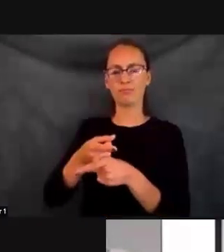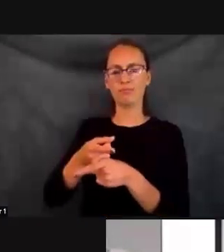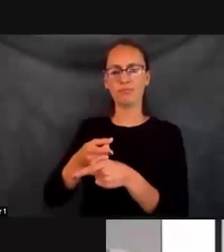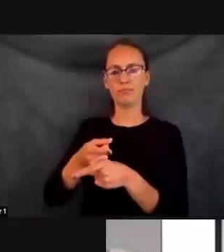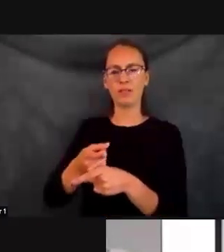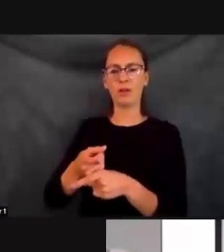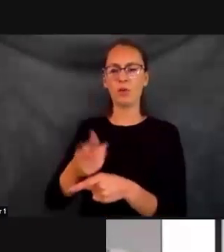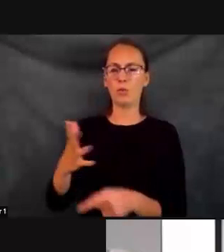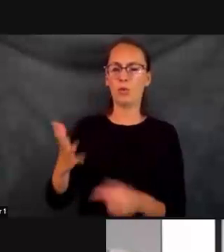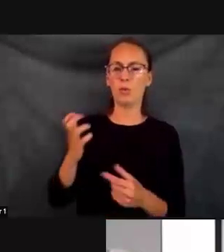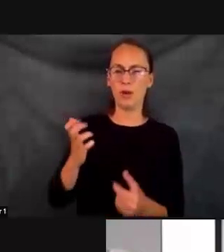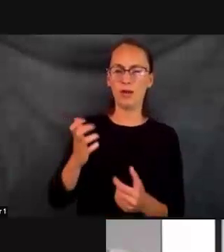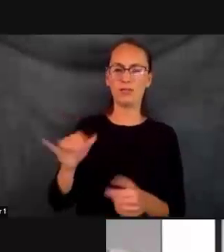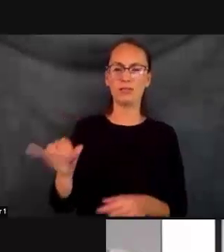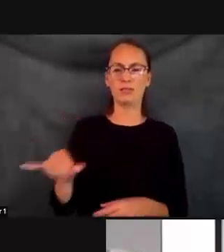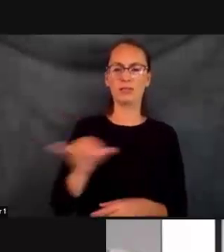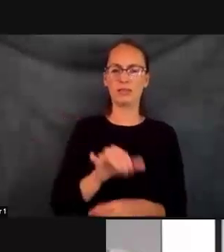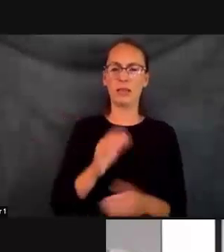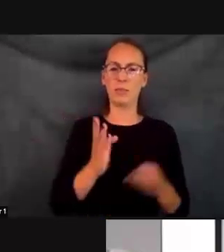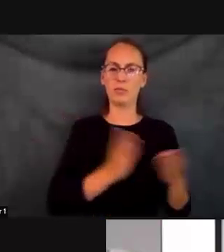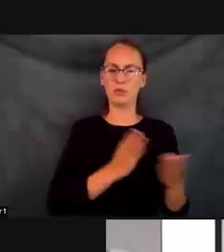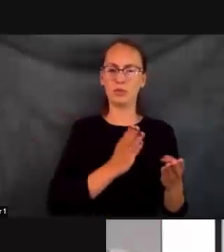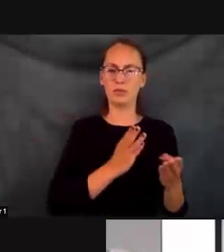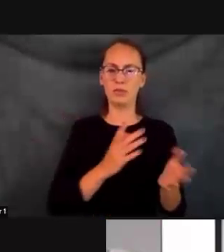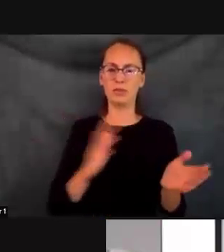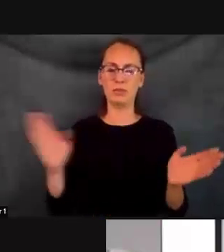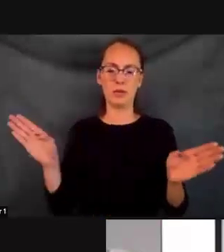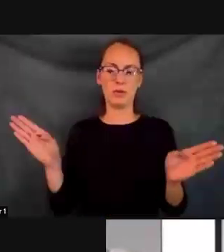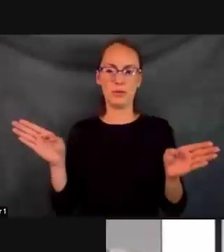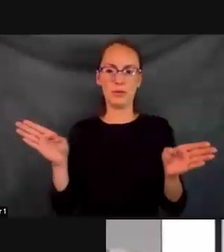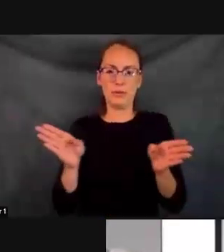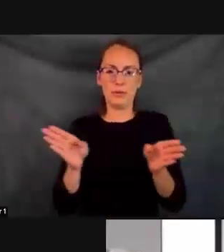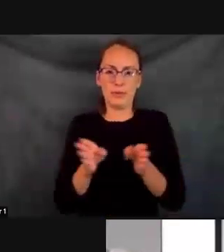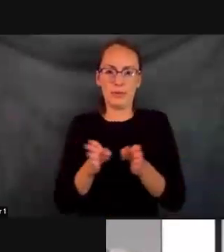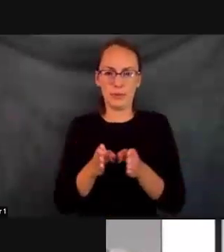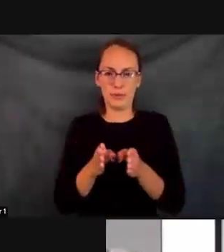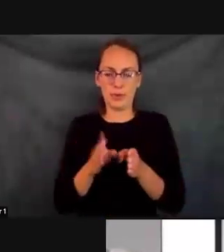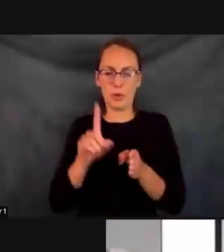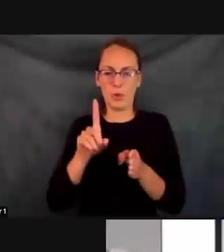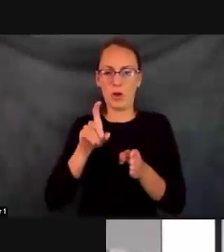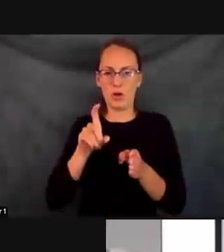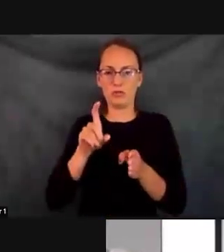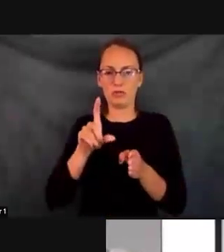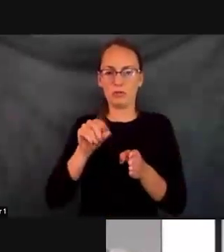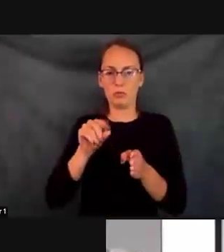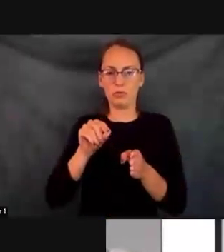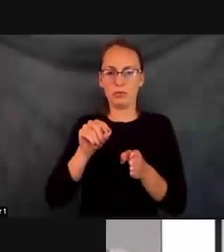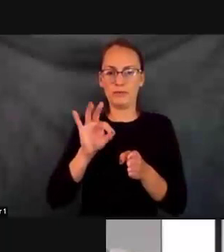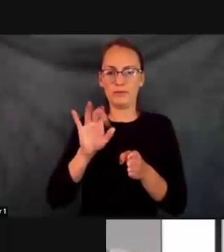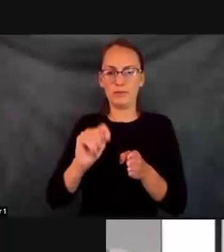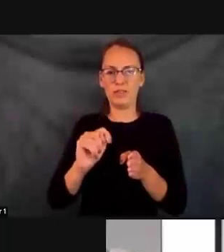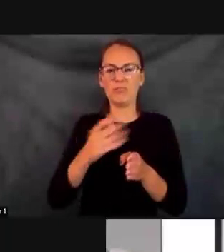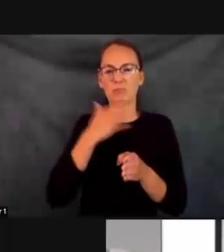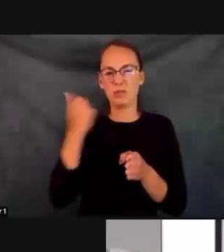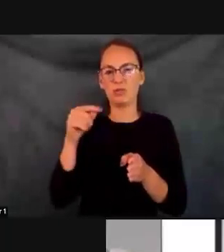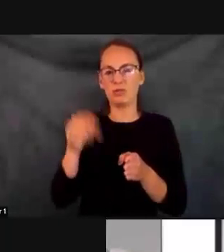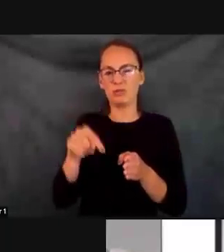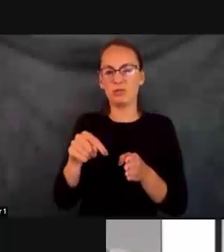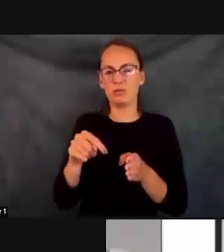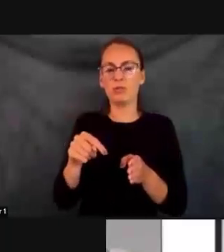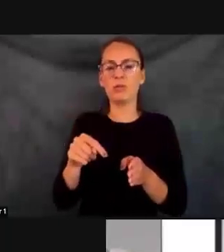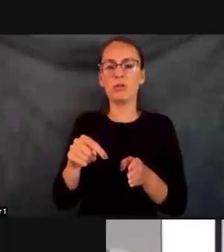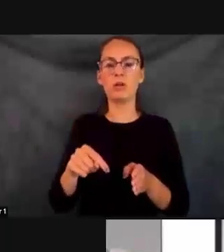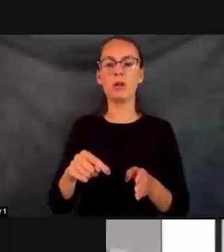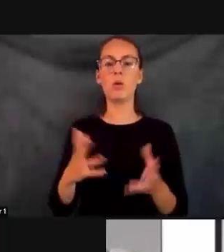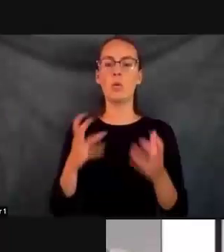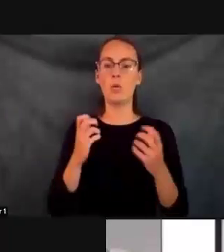de paso. Pensamos que se puede proporcionar el mismo servicio con menos de